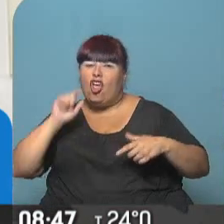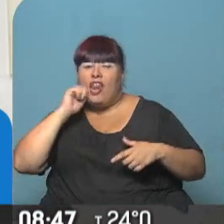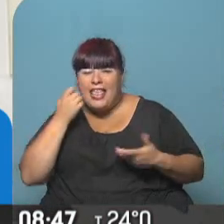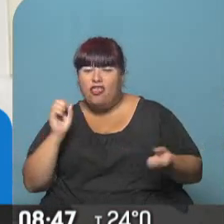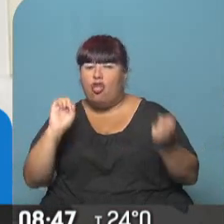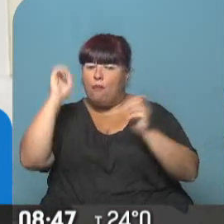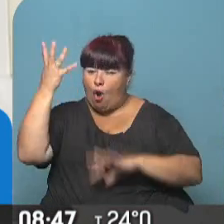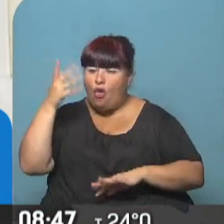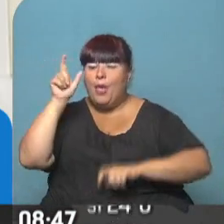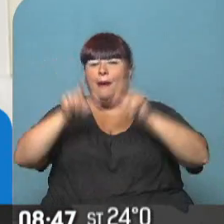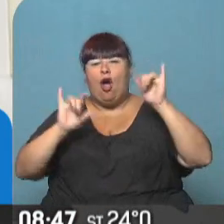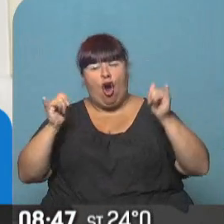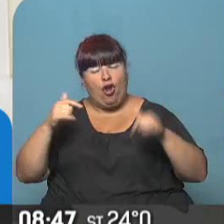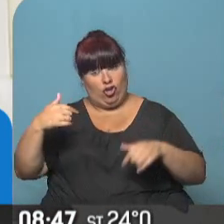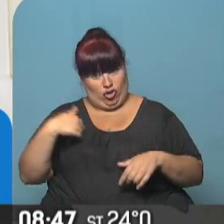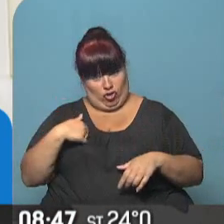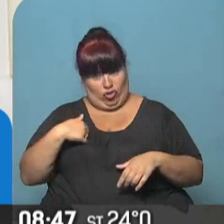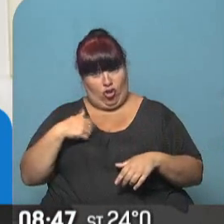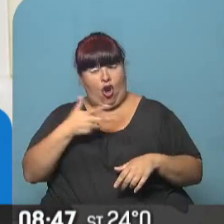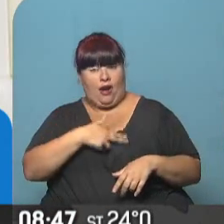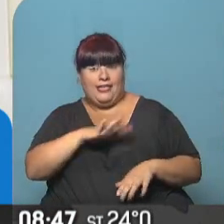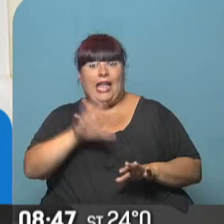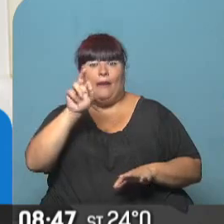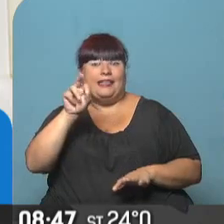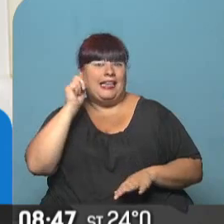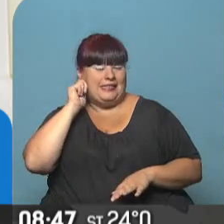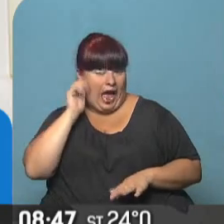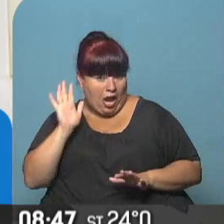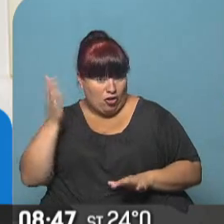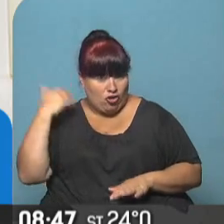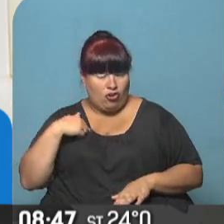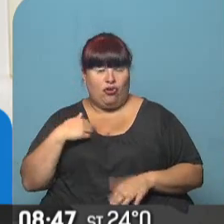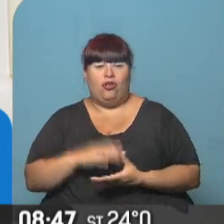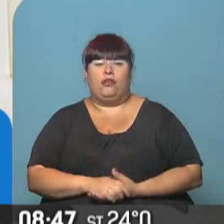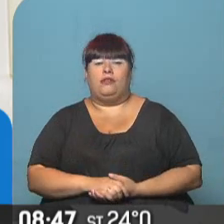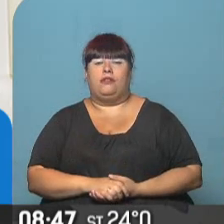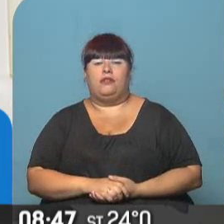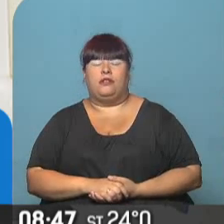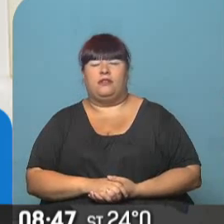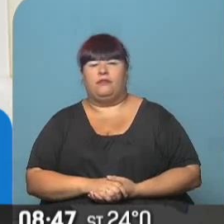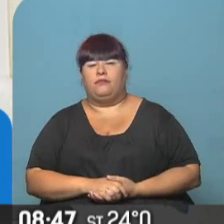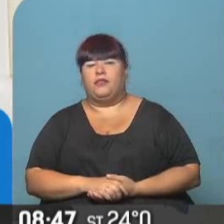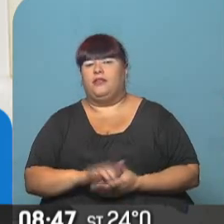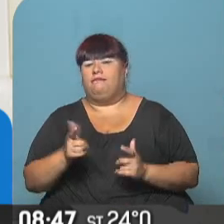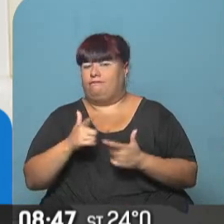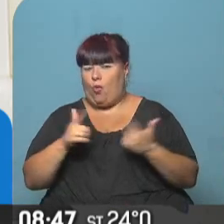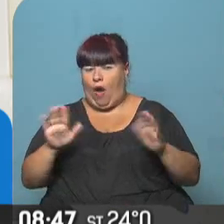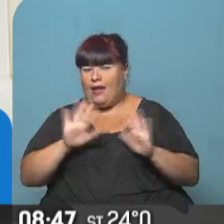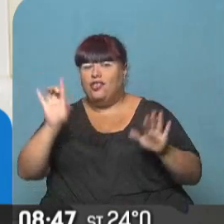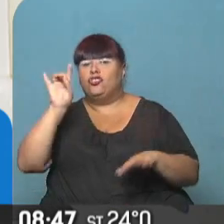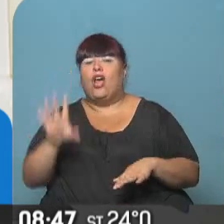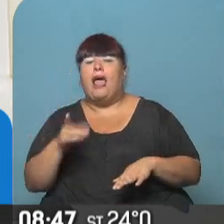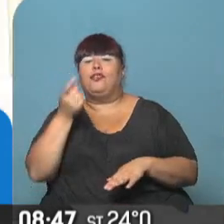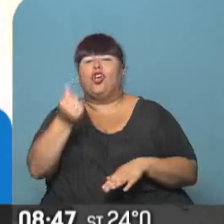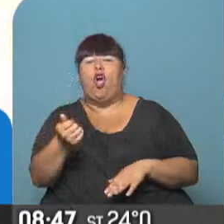lindos, modernos, para gente joven. Yo cuando pasé por esto tenía 30 años y que no había nada, que lo que había se